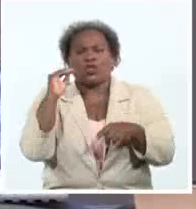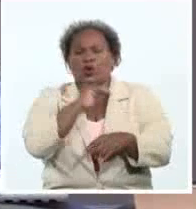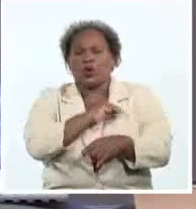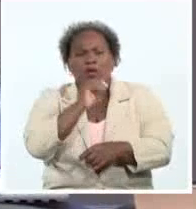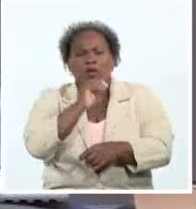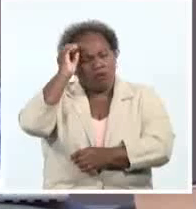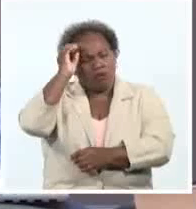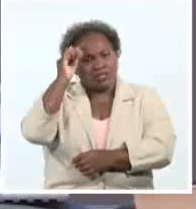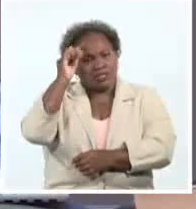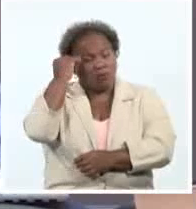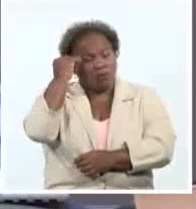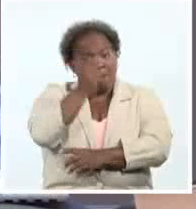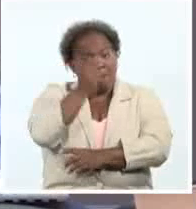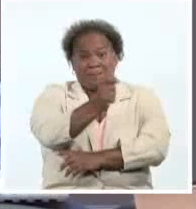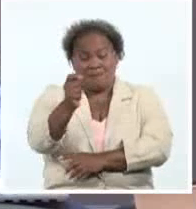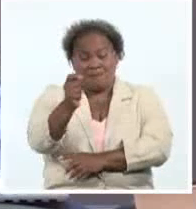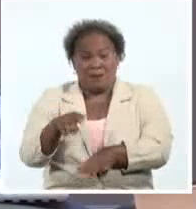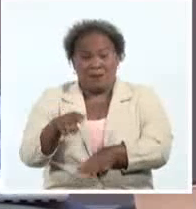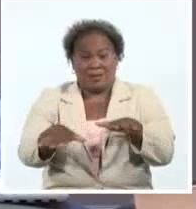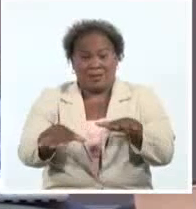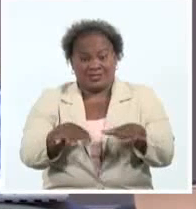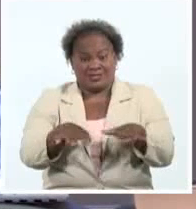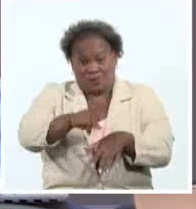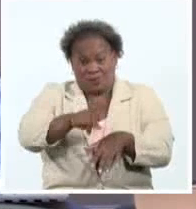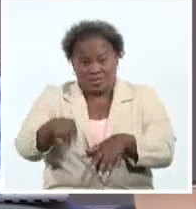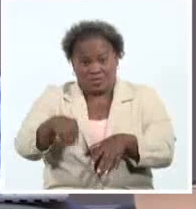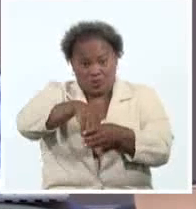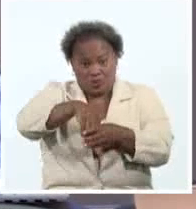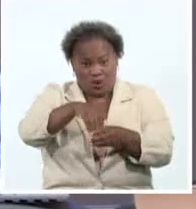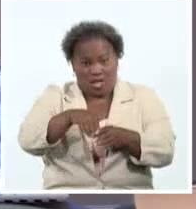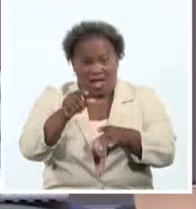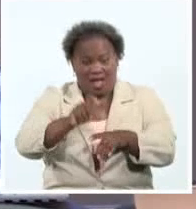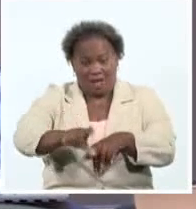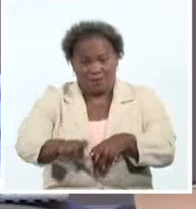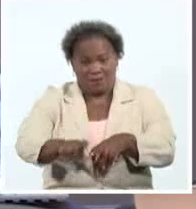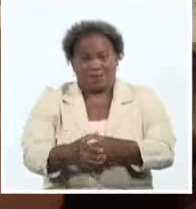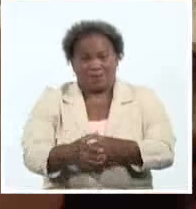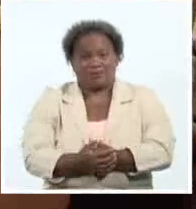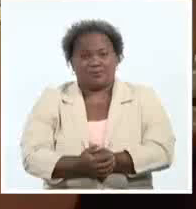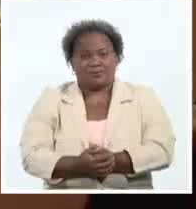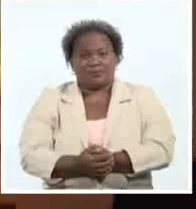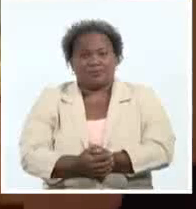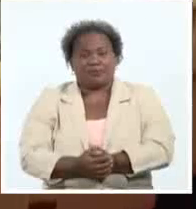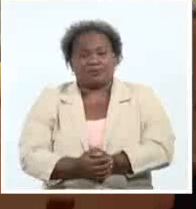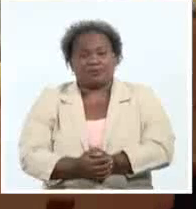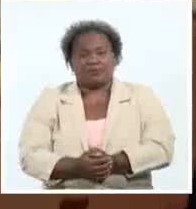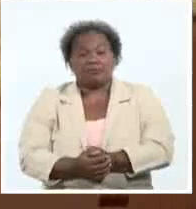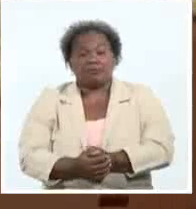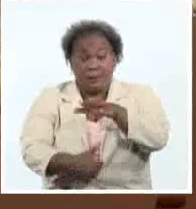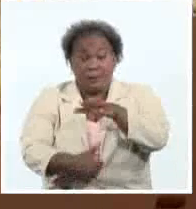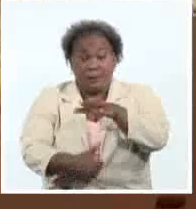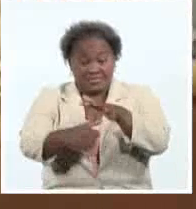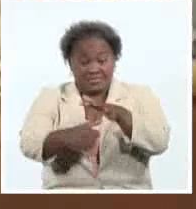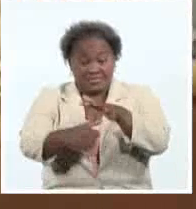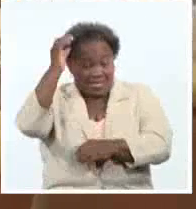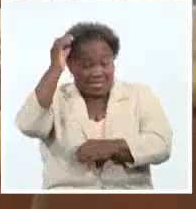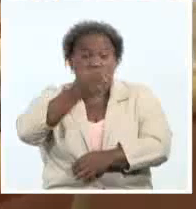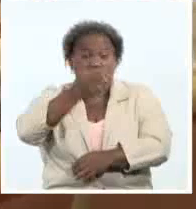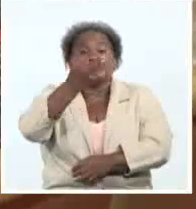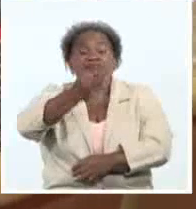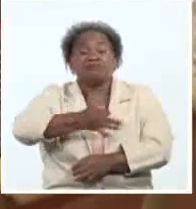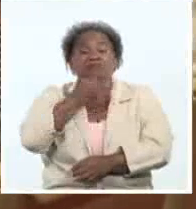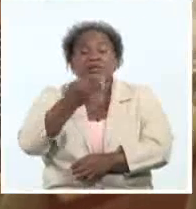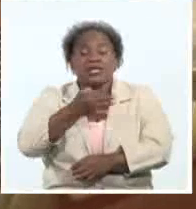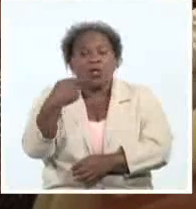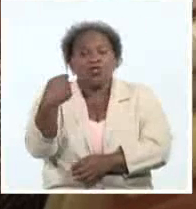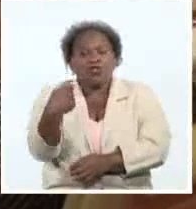con capacitación y con formación de la fuerza de trabajo calificada. Díaz-Canel se refirió al imperativo de